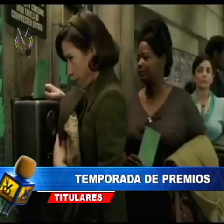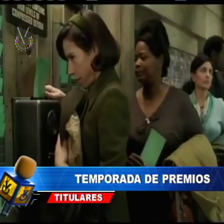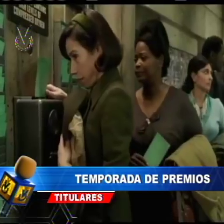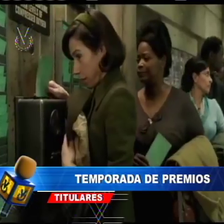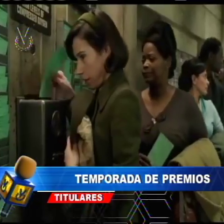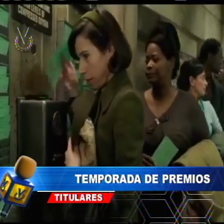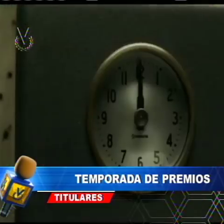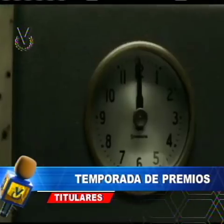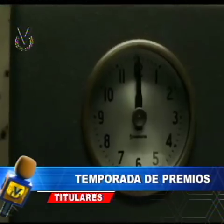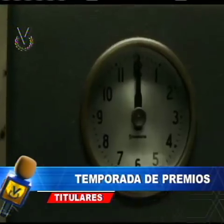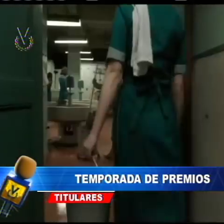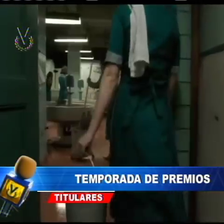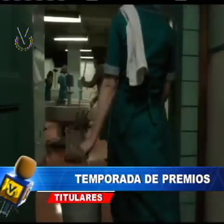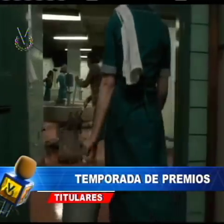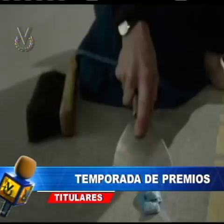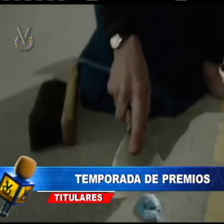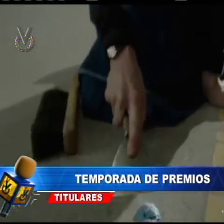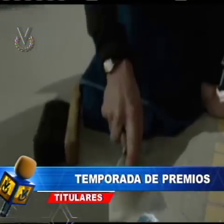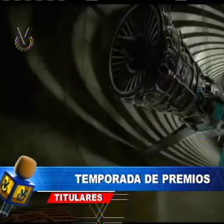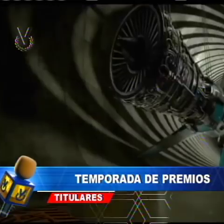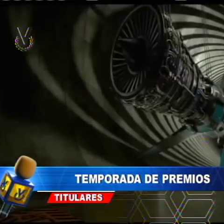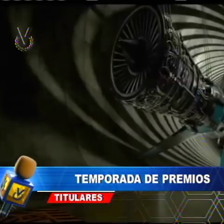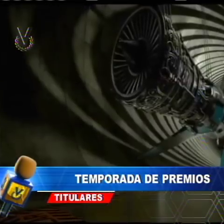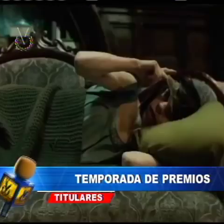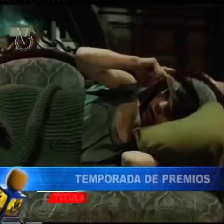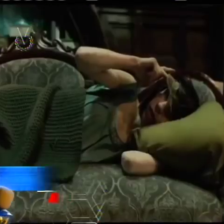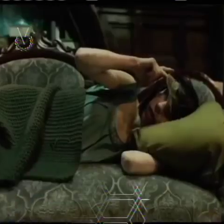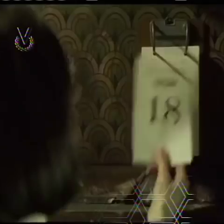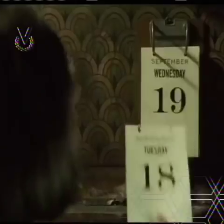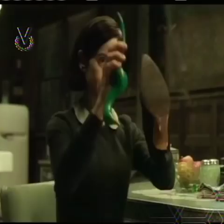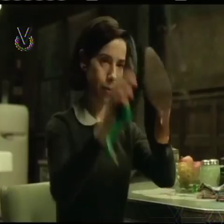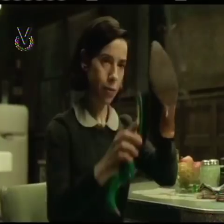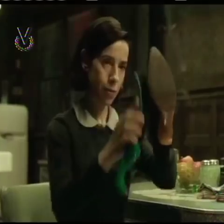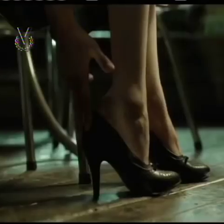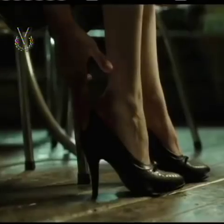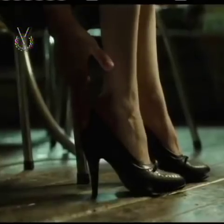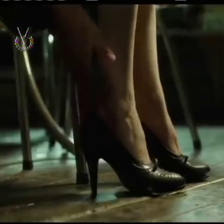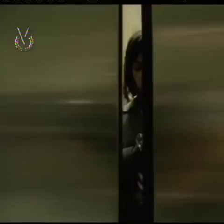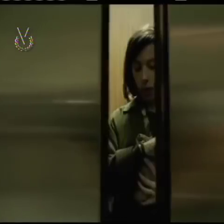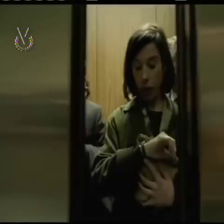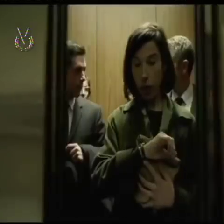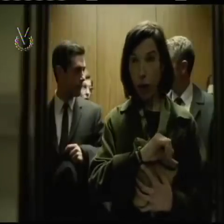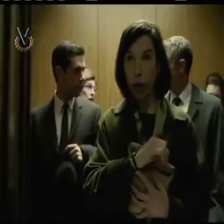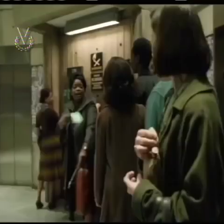Nominados. Anunciaron las candidaturas para los Globos de Oro 2017.